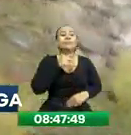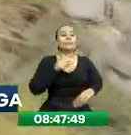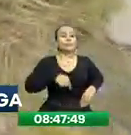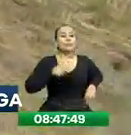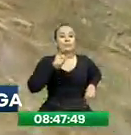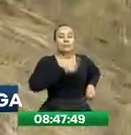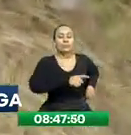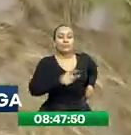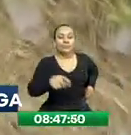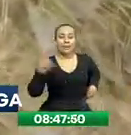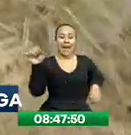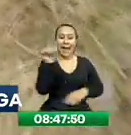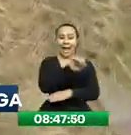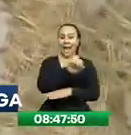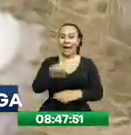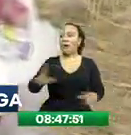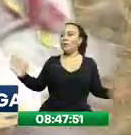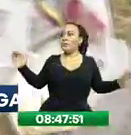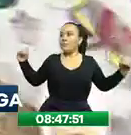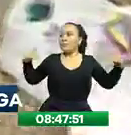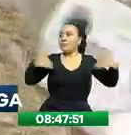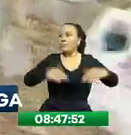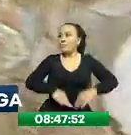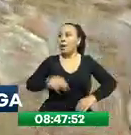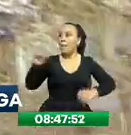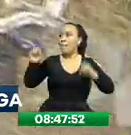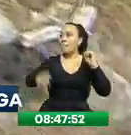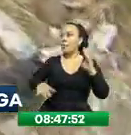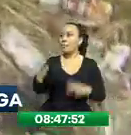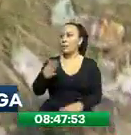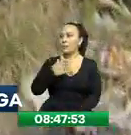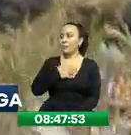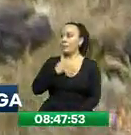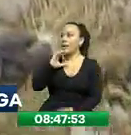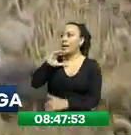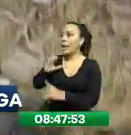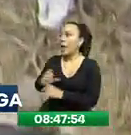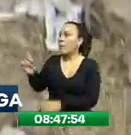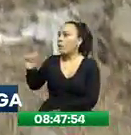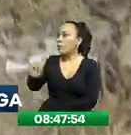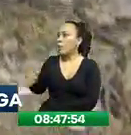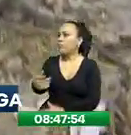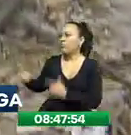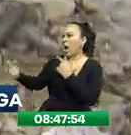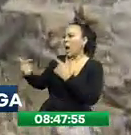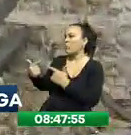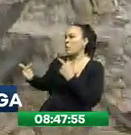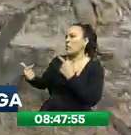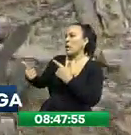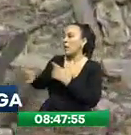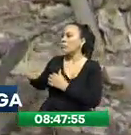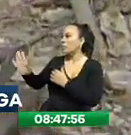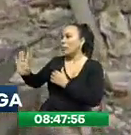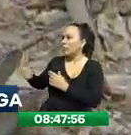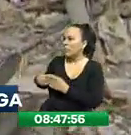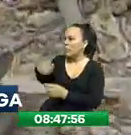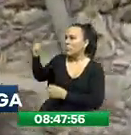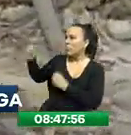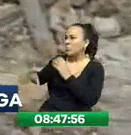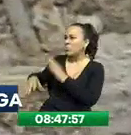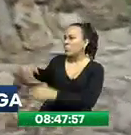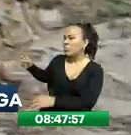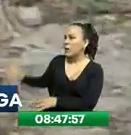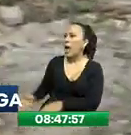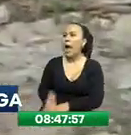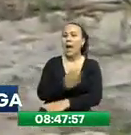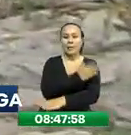basura? Gente de al fondo. Una vez te pitea, digamos, con gente que vienen a botar en